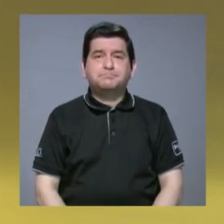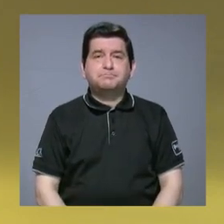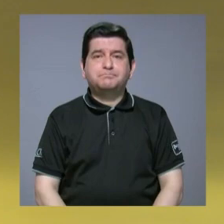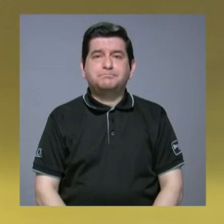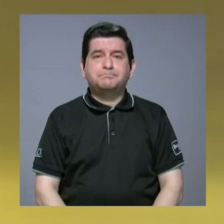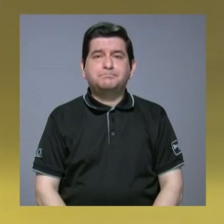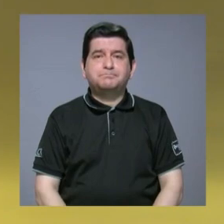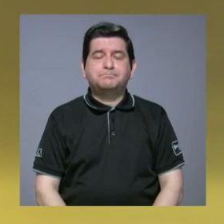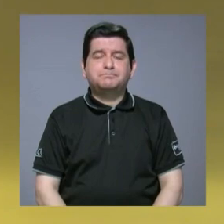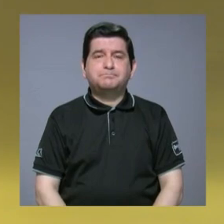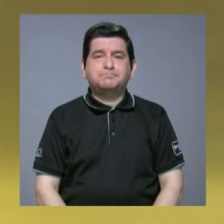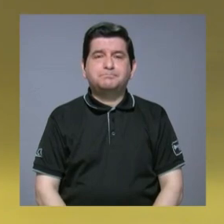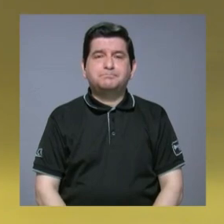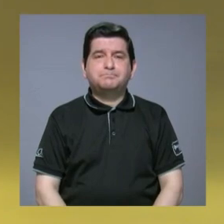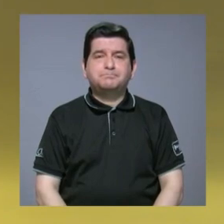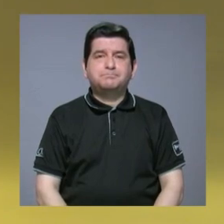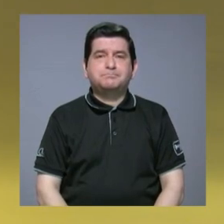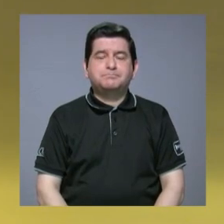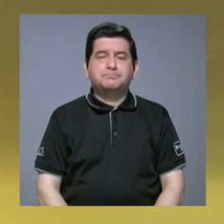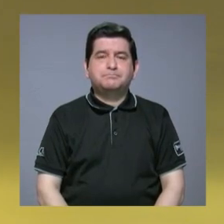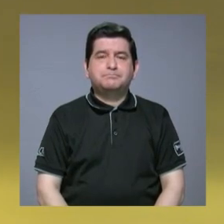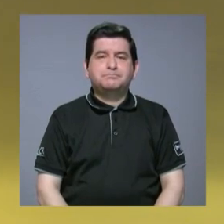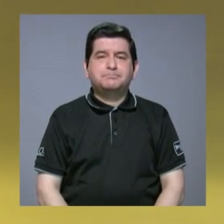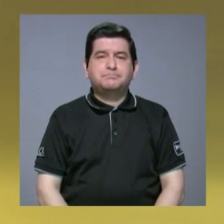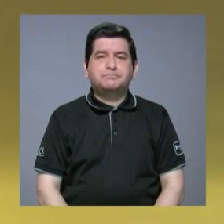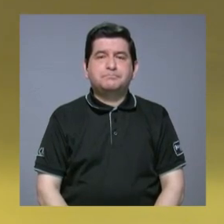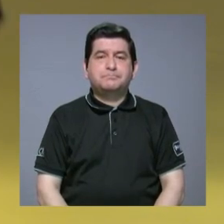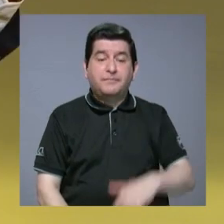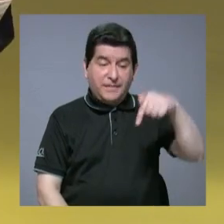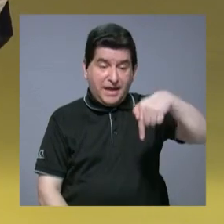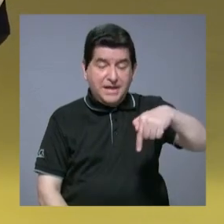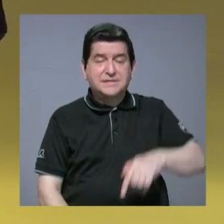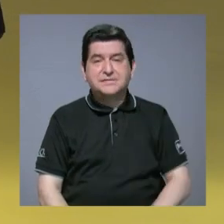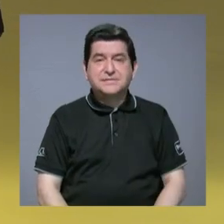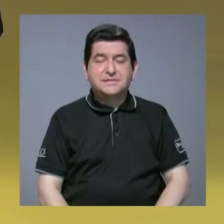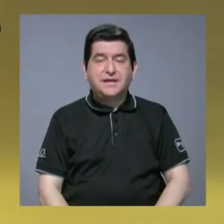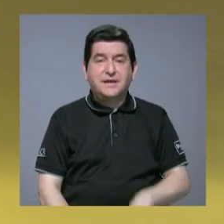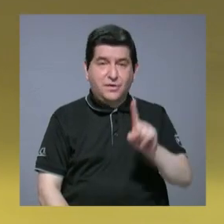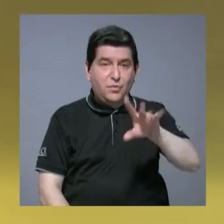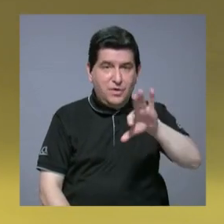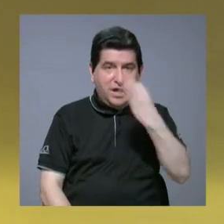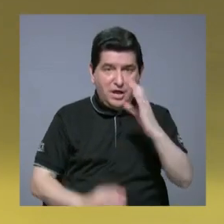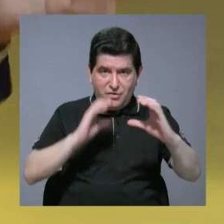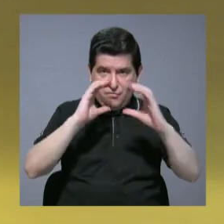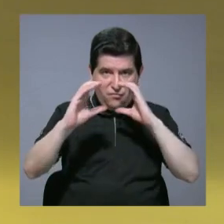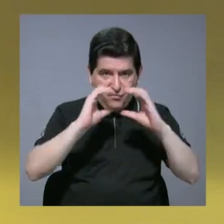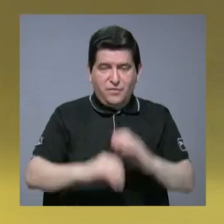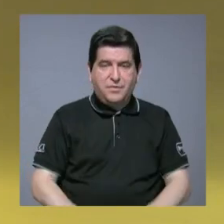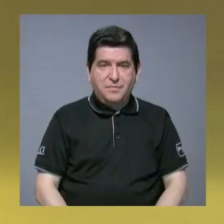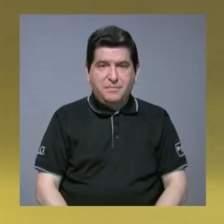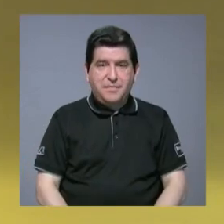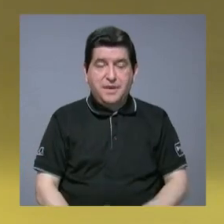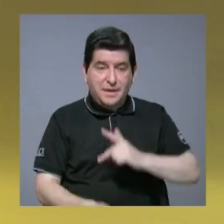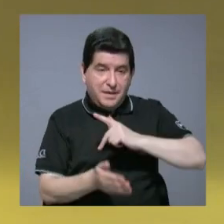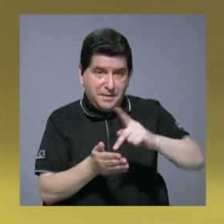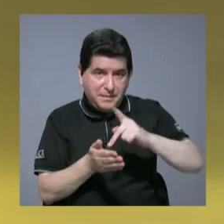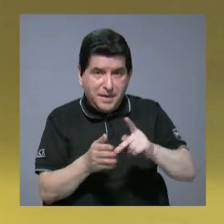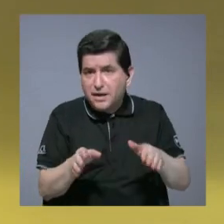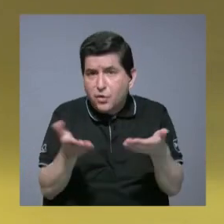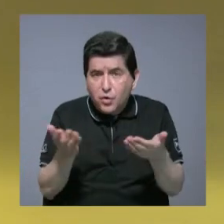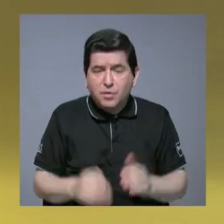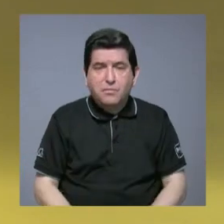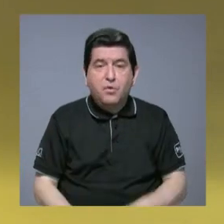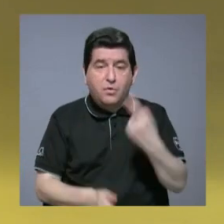uno... y estamos en un medio de comunicación, pagado por